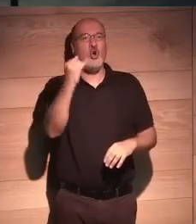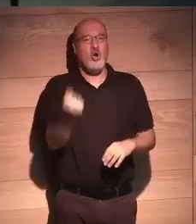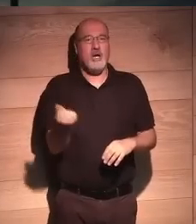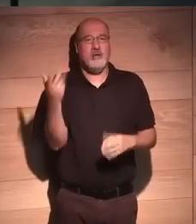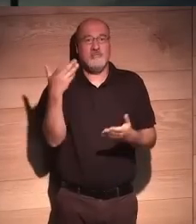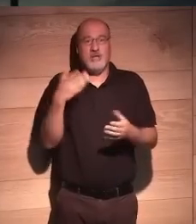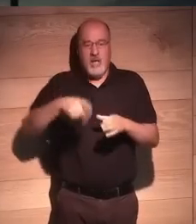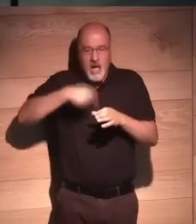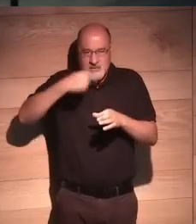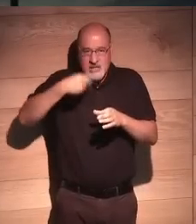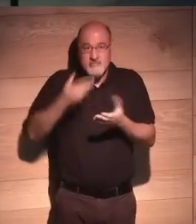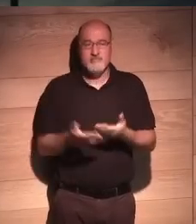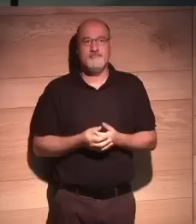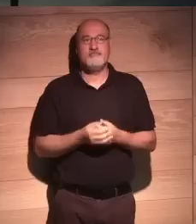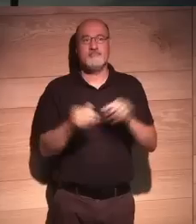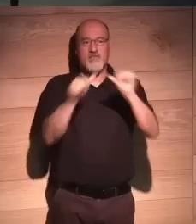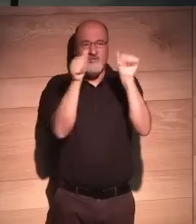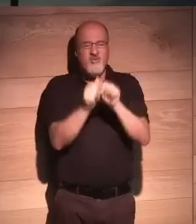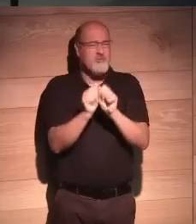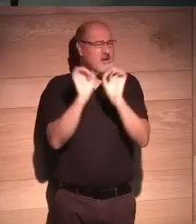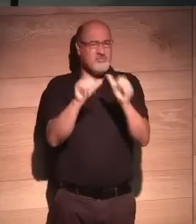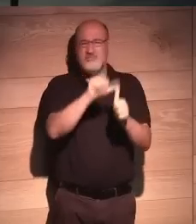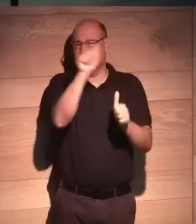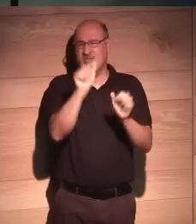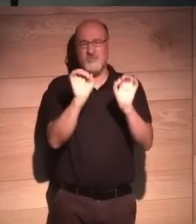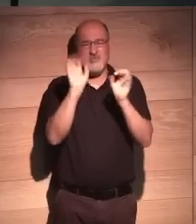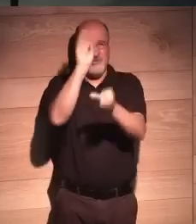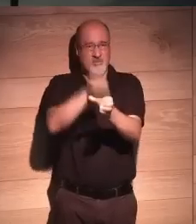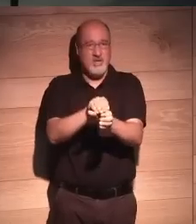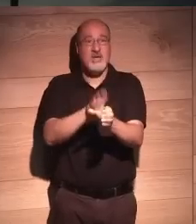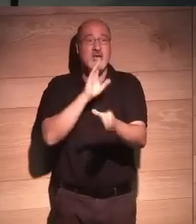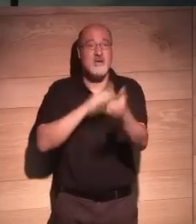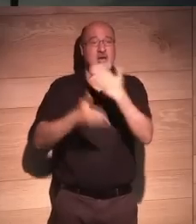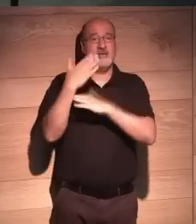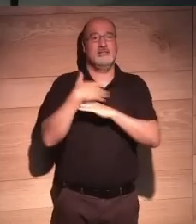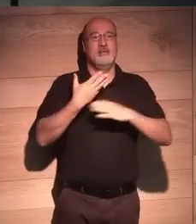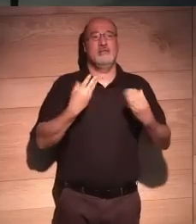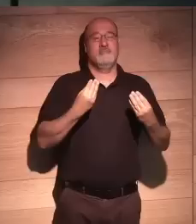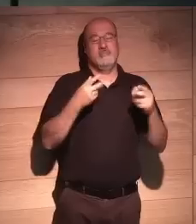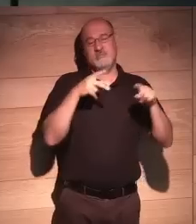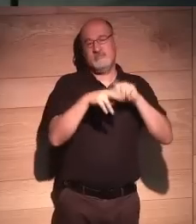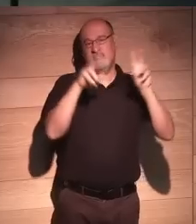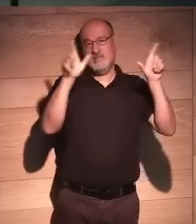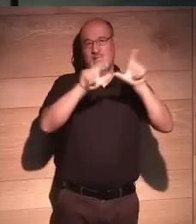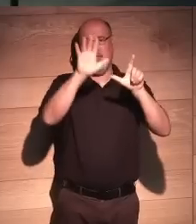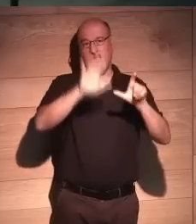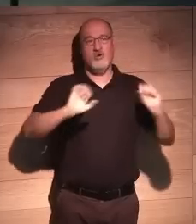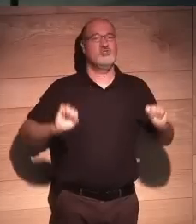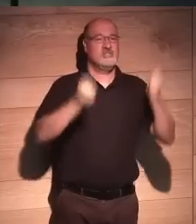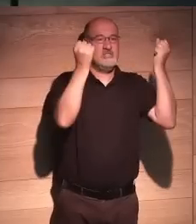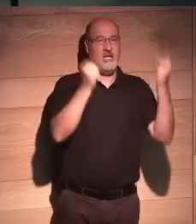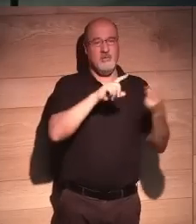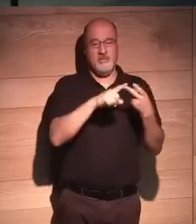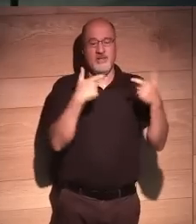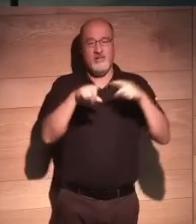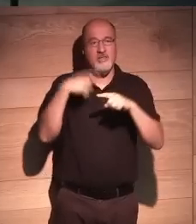supervivencia. Pero van cambiando de formato y siguen siendo endogámicos. O sea, ¿quién va a Supervivientes? Los que han ido a Sálvame, los que han ido a no sé dónde, los que han ido a no sé cuántos. Todos